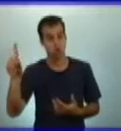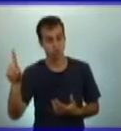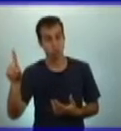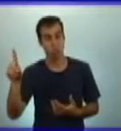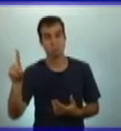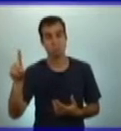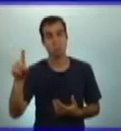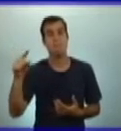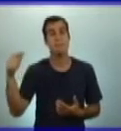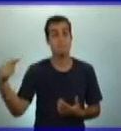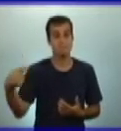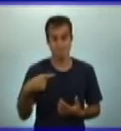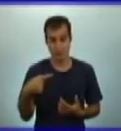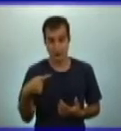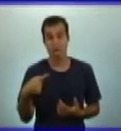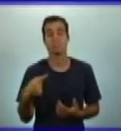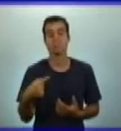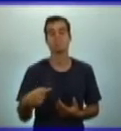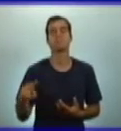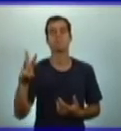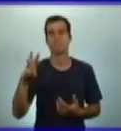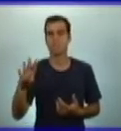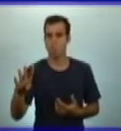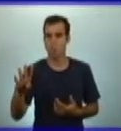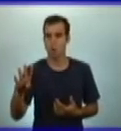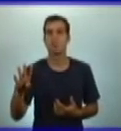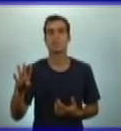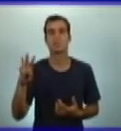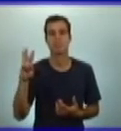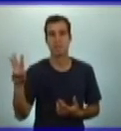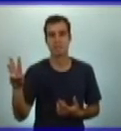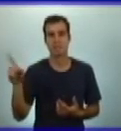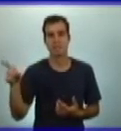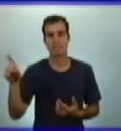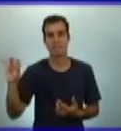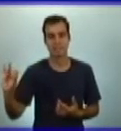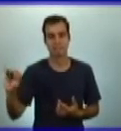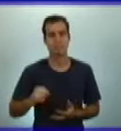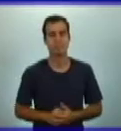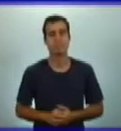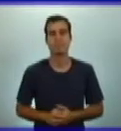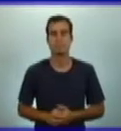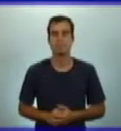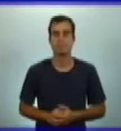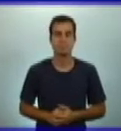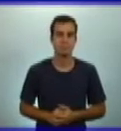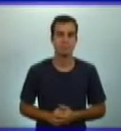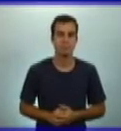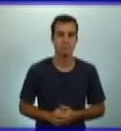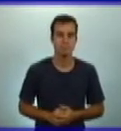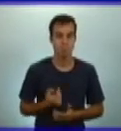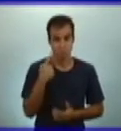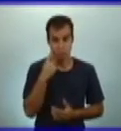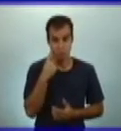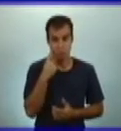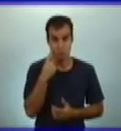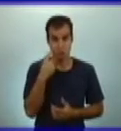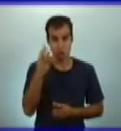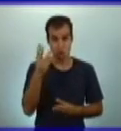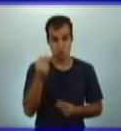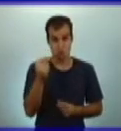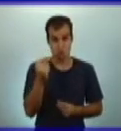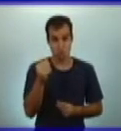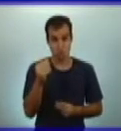34.317 metros. Miren, aquí se opera igual. La diferencia es que en la medida que colocamos, cuando colocamos los números en columna,